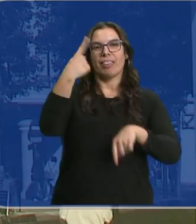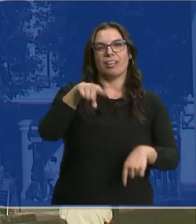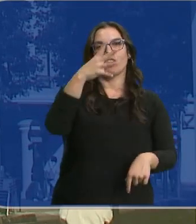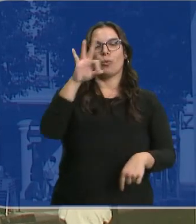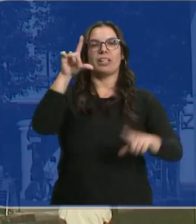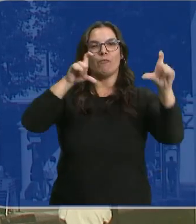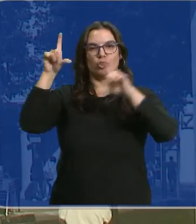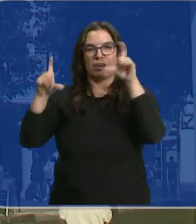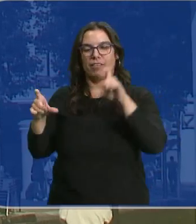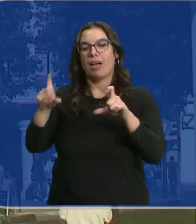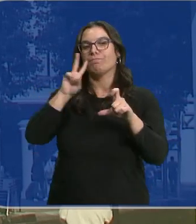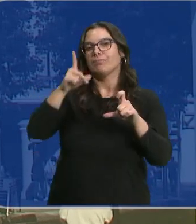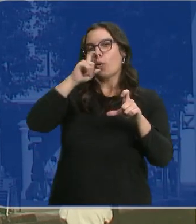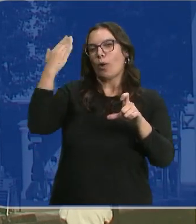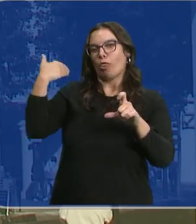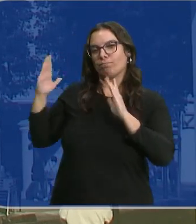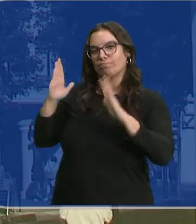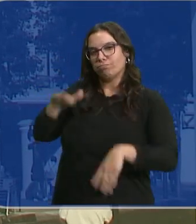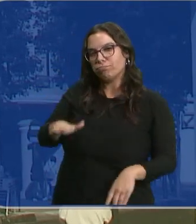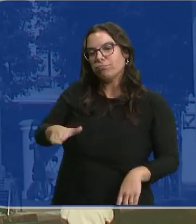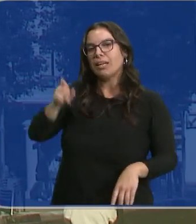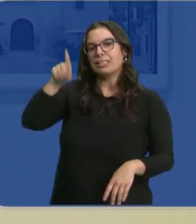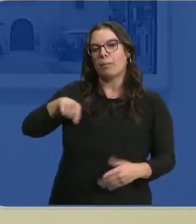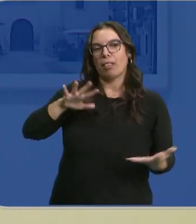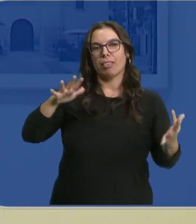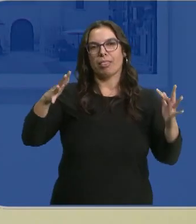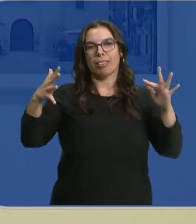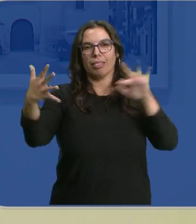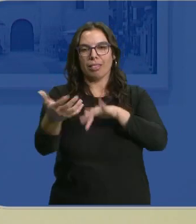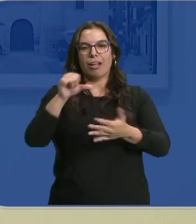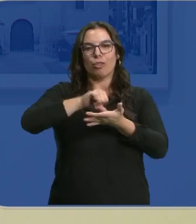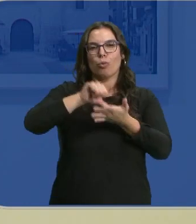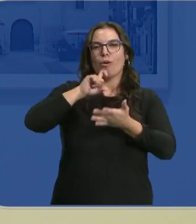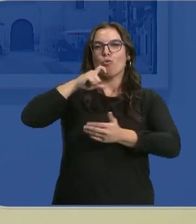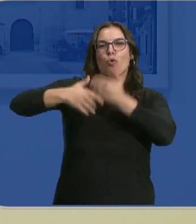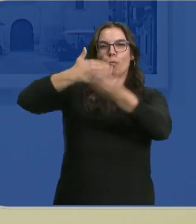del artista, en las que plasma recuerdos de su infancia y los cambios que percibe en la ciudad.